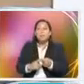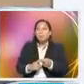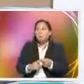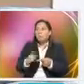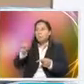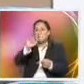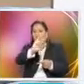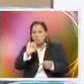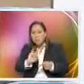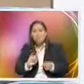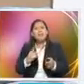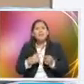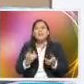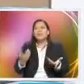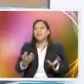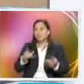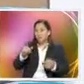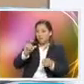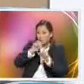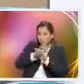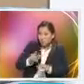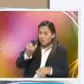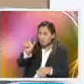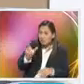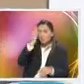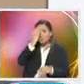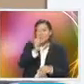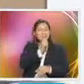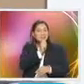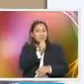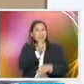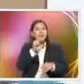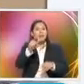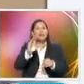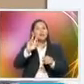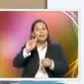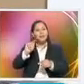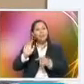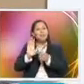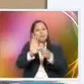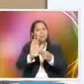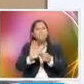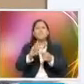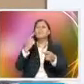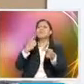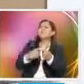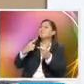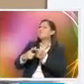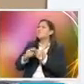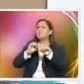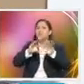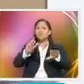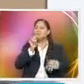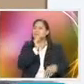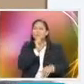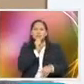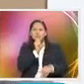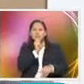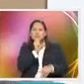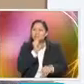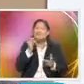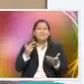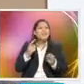están postulando, no tengo la información necesaria, no se han hecho las campañas necesarias, creo yo, la difusión que se necesita para